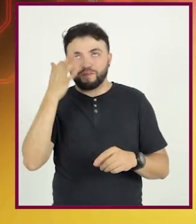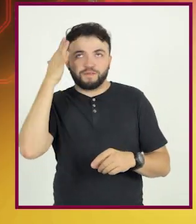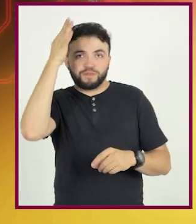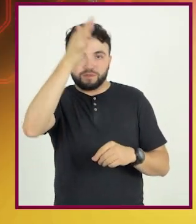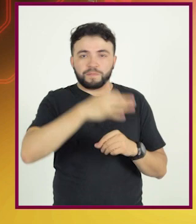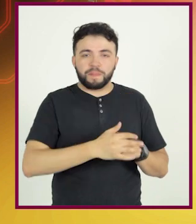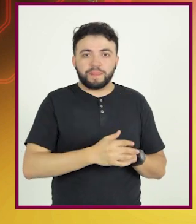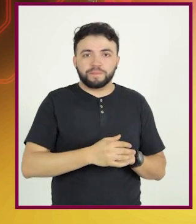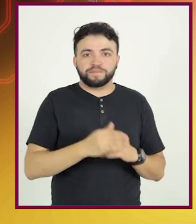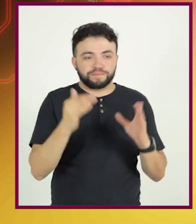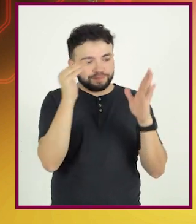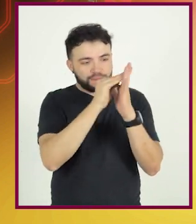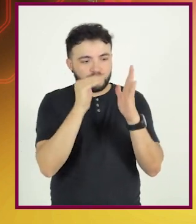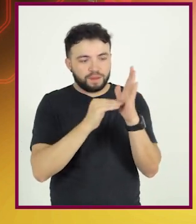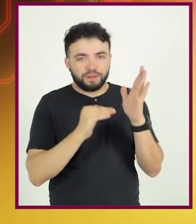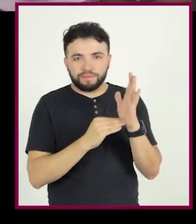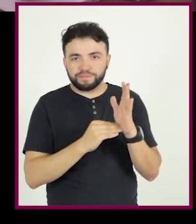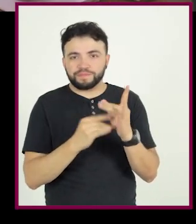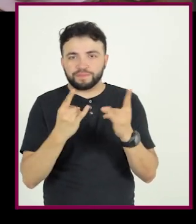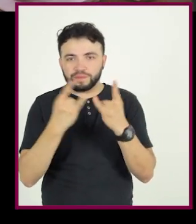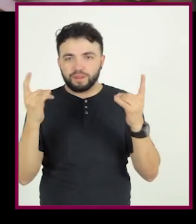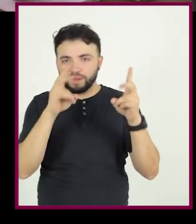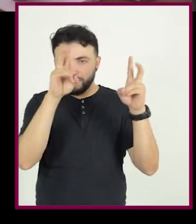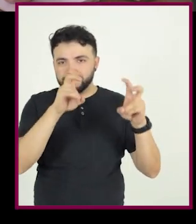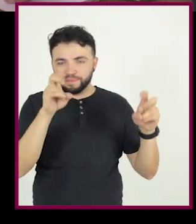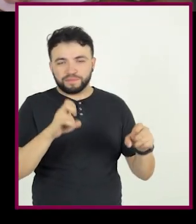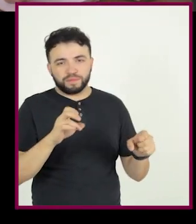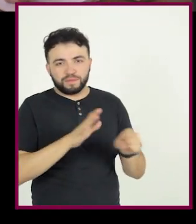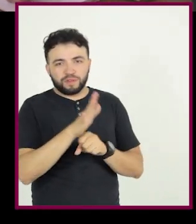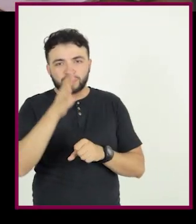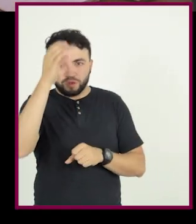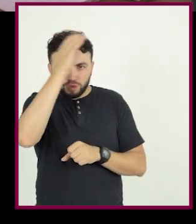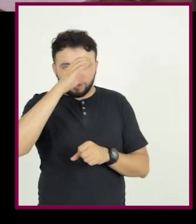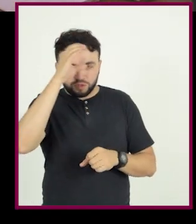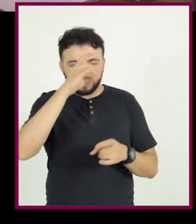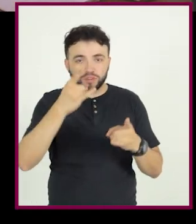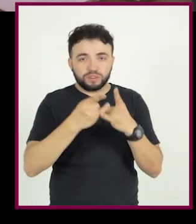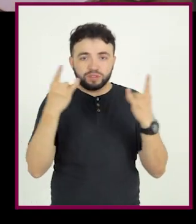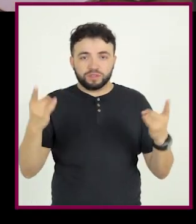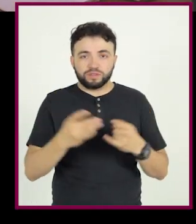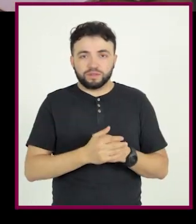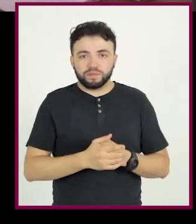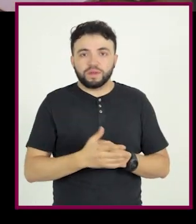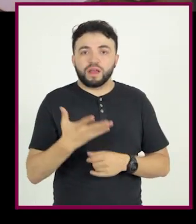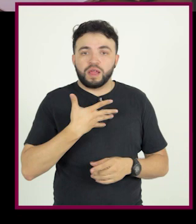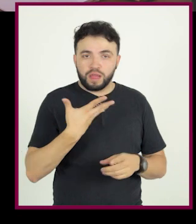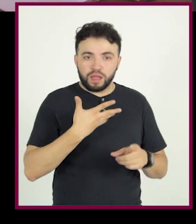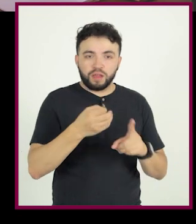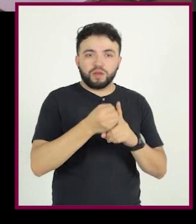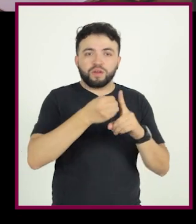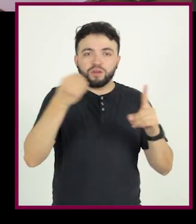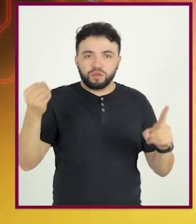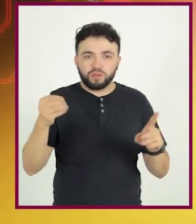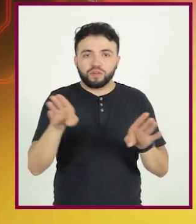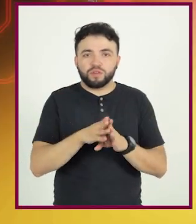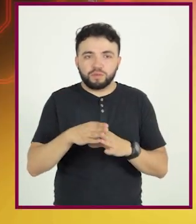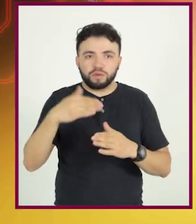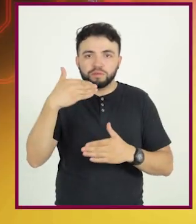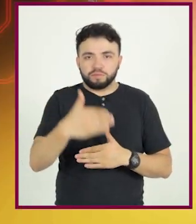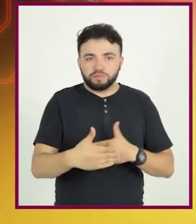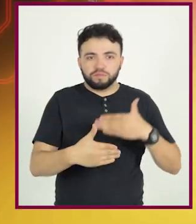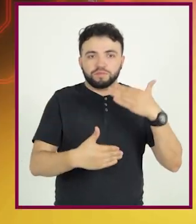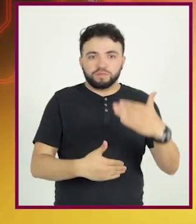construcción de su presente y futuro. Las asignaturas de historia, como es el caso de conciencia histórica,